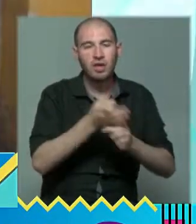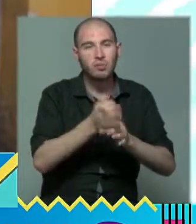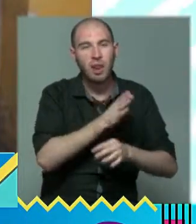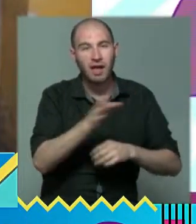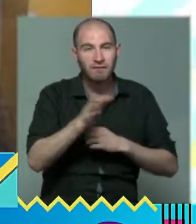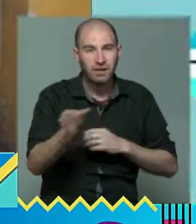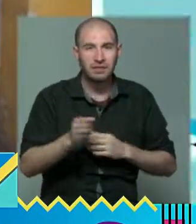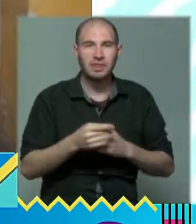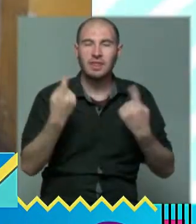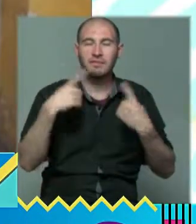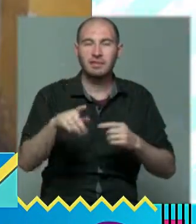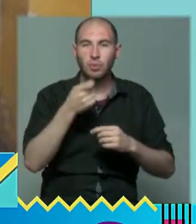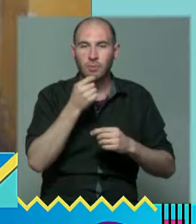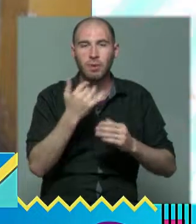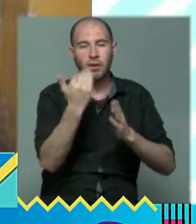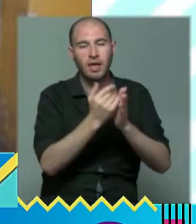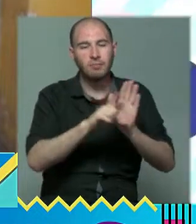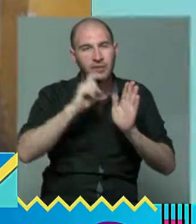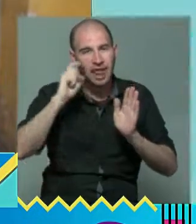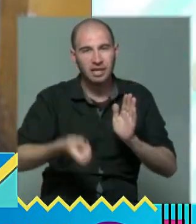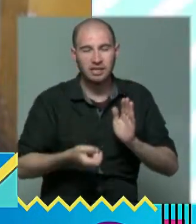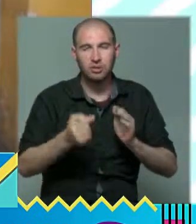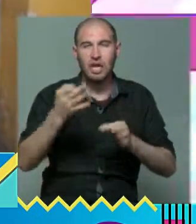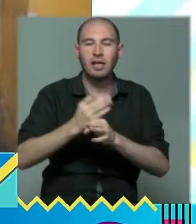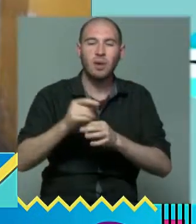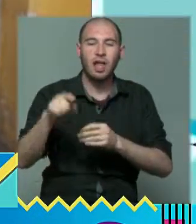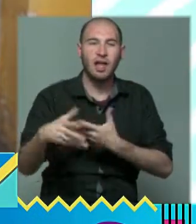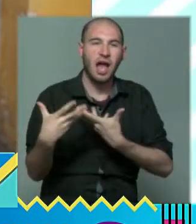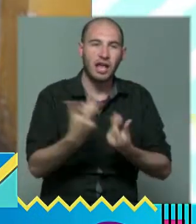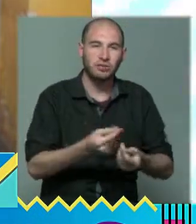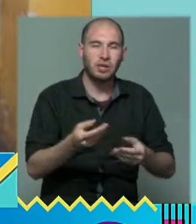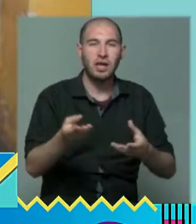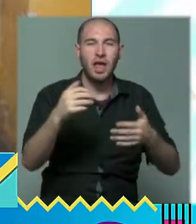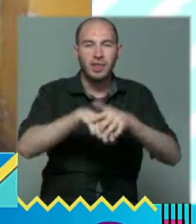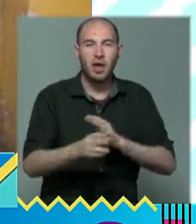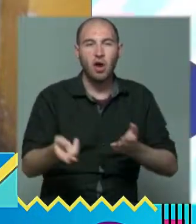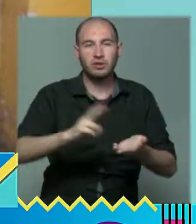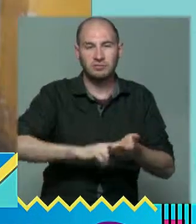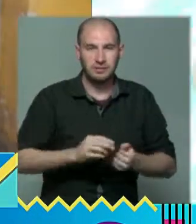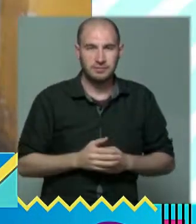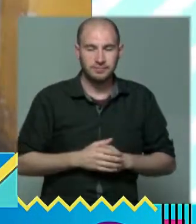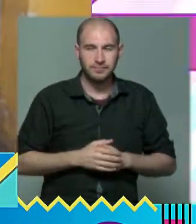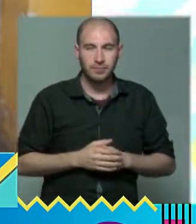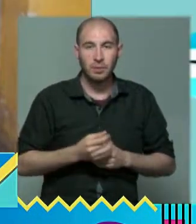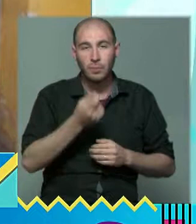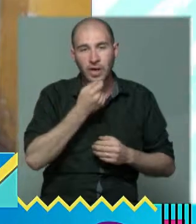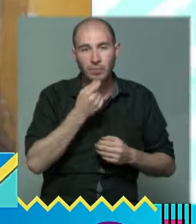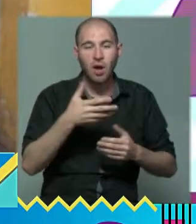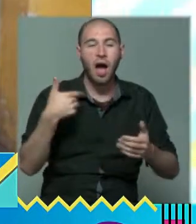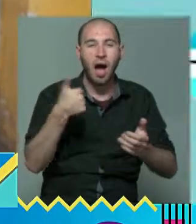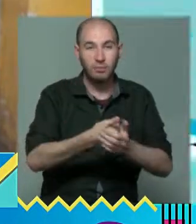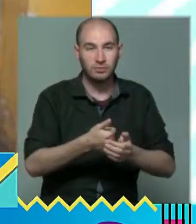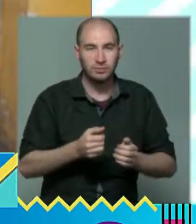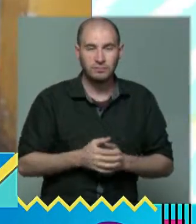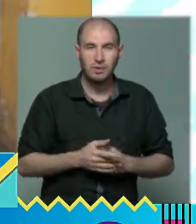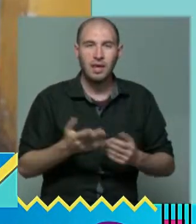escuela que para ciertos tipos de delitos donde la escuela es una herramienta de reinserción importante. En el caso de los abusos